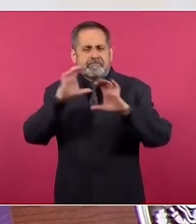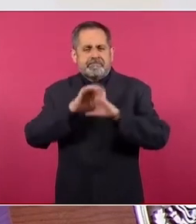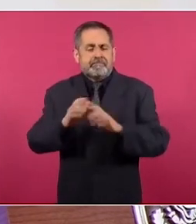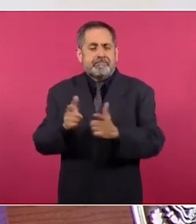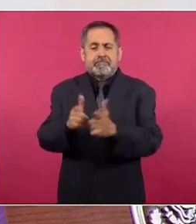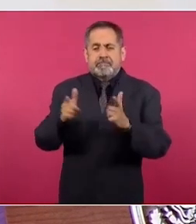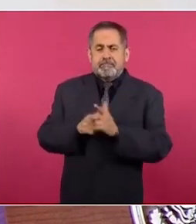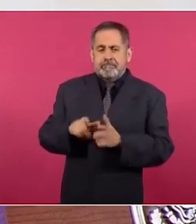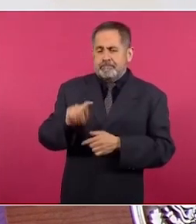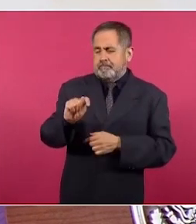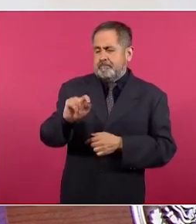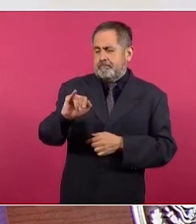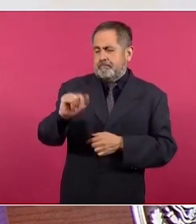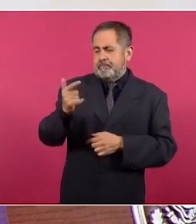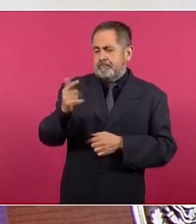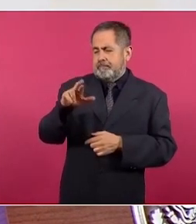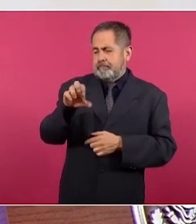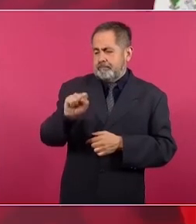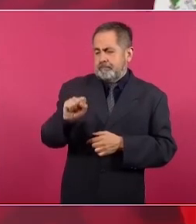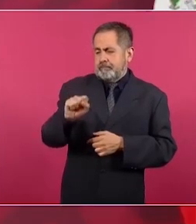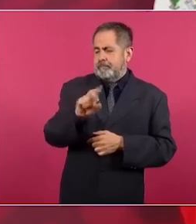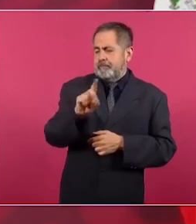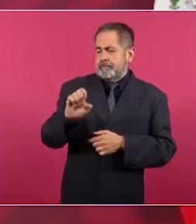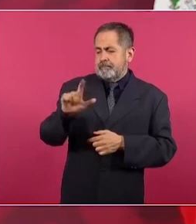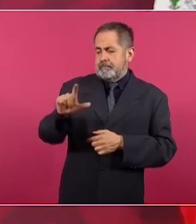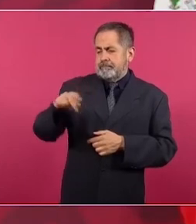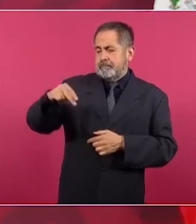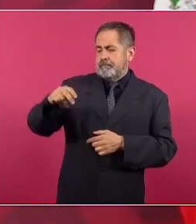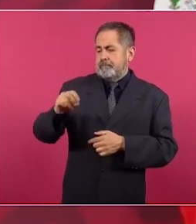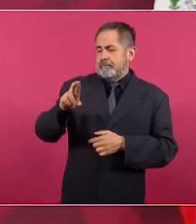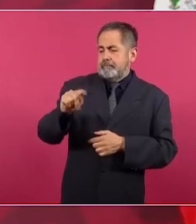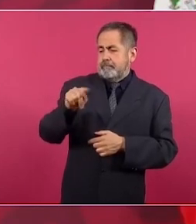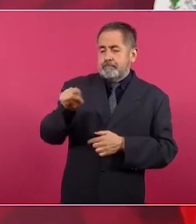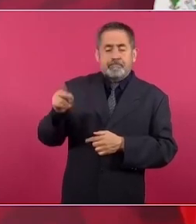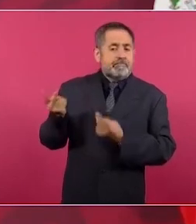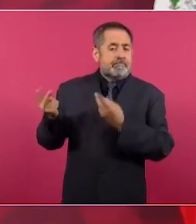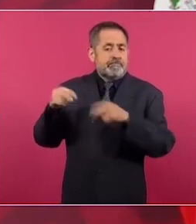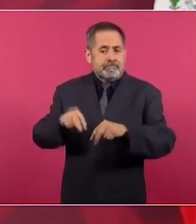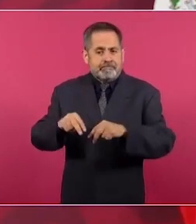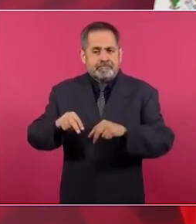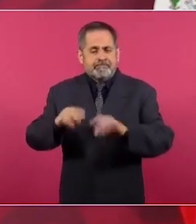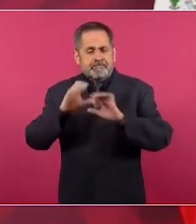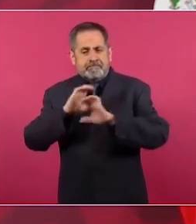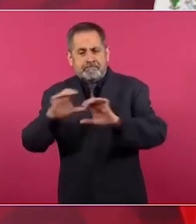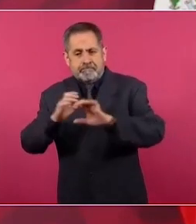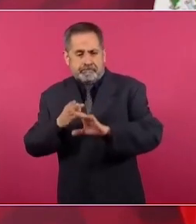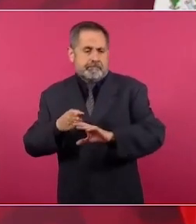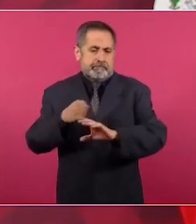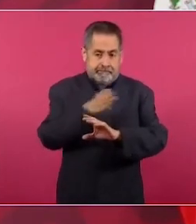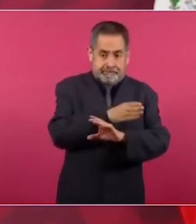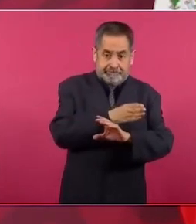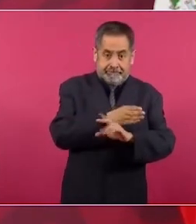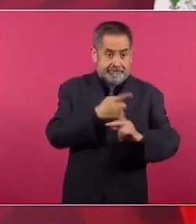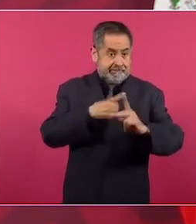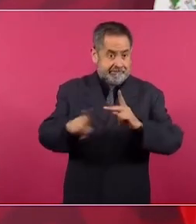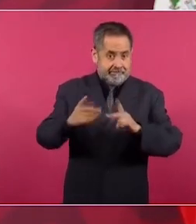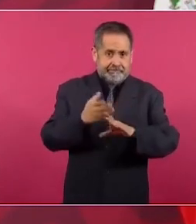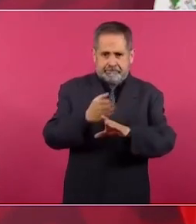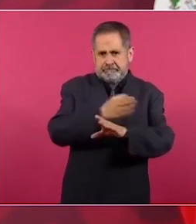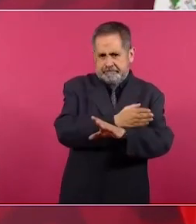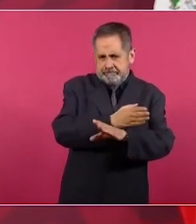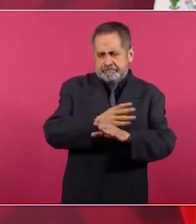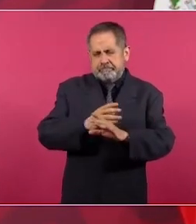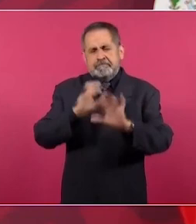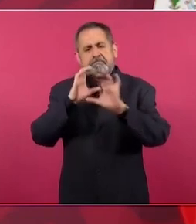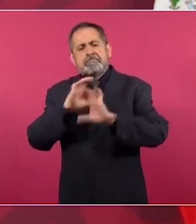Tigres del Norte. Desde antes del grito y después del